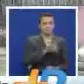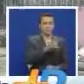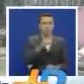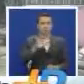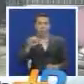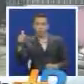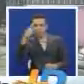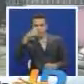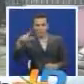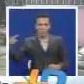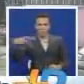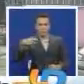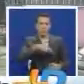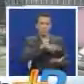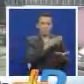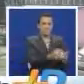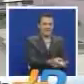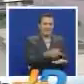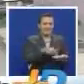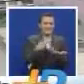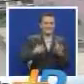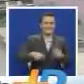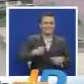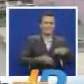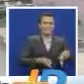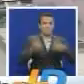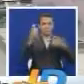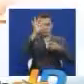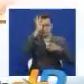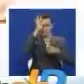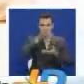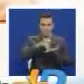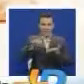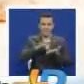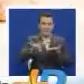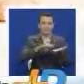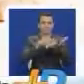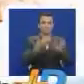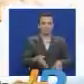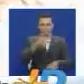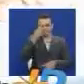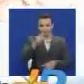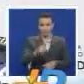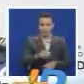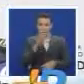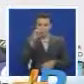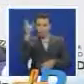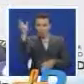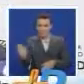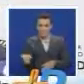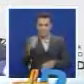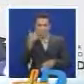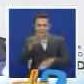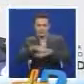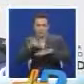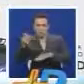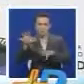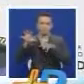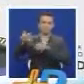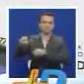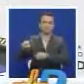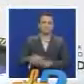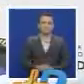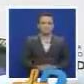dejándolo gravemente herido. Al ser trasladado a un centro asistencial, perdió la vida. El joven agresor fue capturado. Hay una